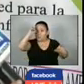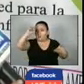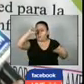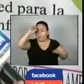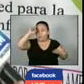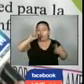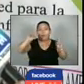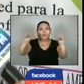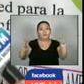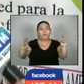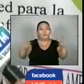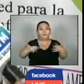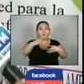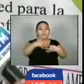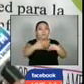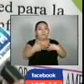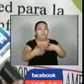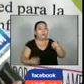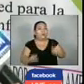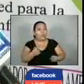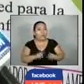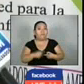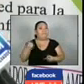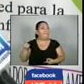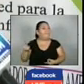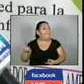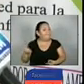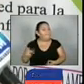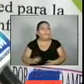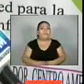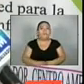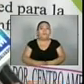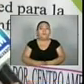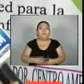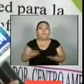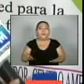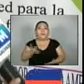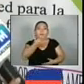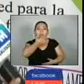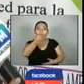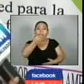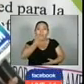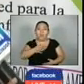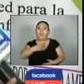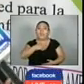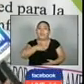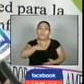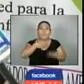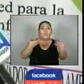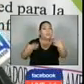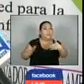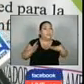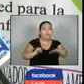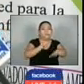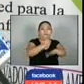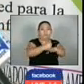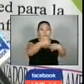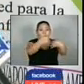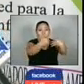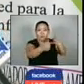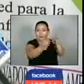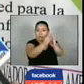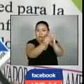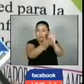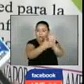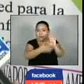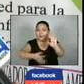el marco de la ley. Uno es los recursos, ¿verdad? Si bien es cierto, hay un establecimiento en lo articulado de